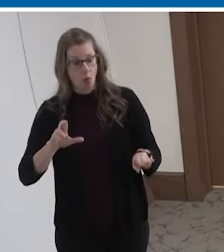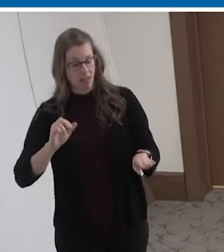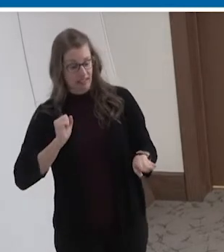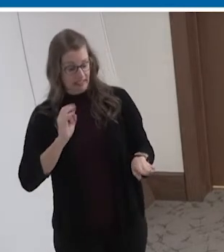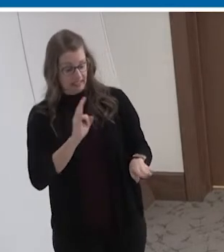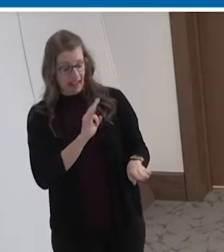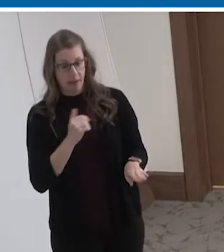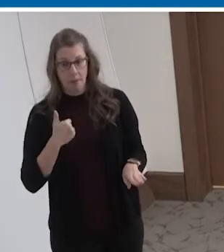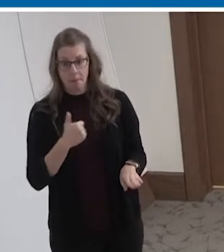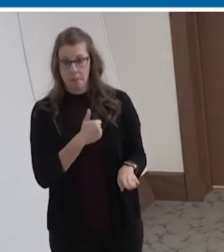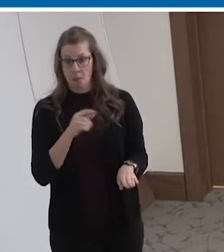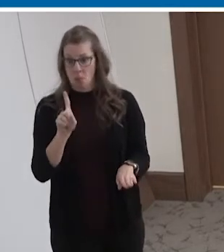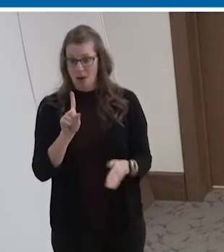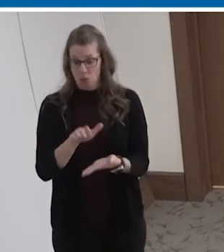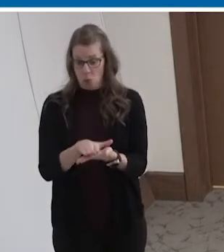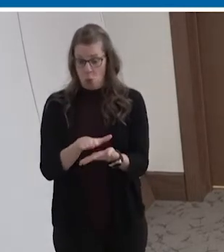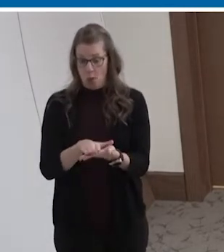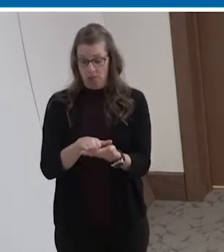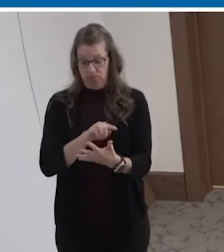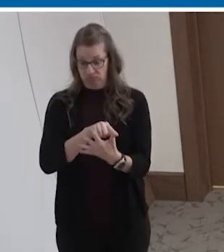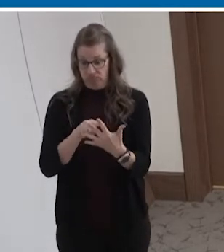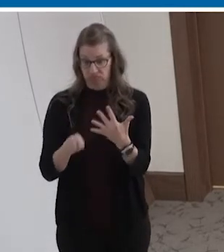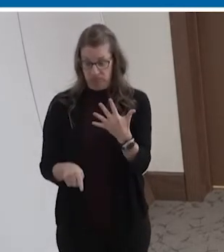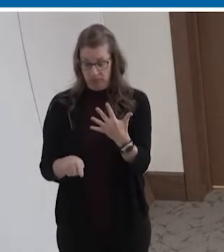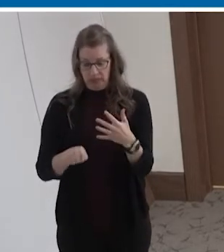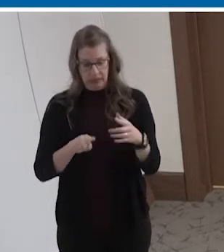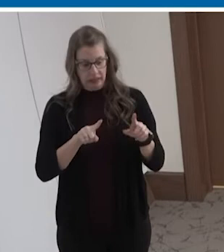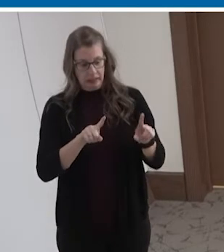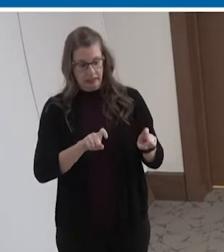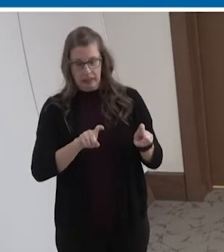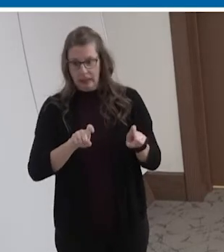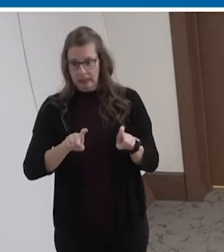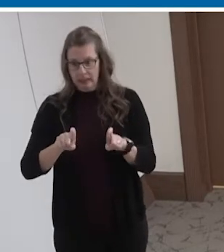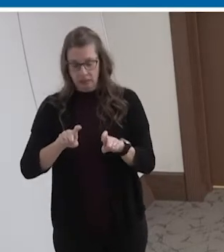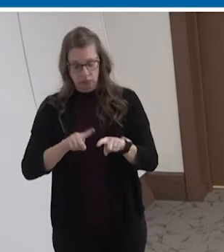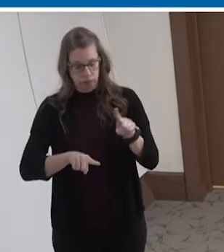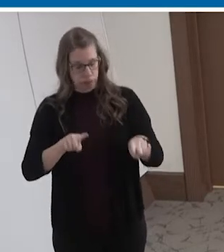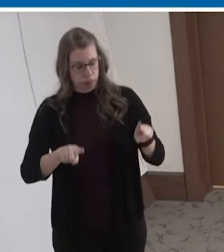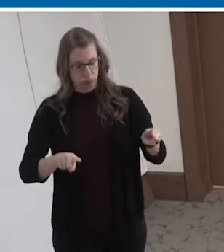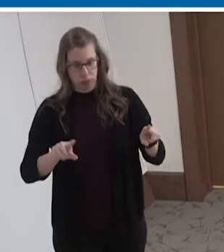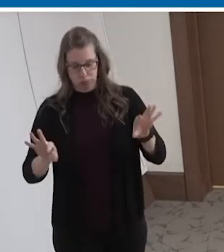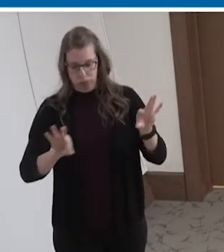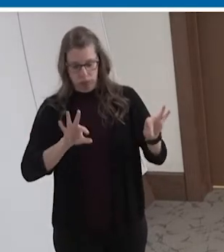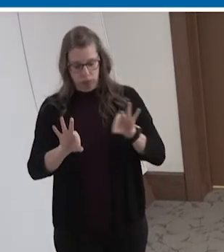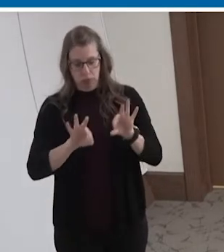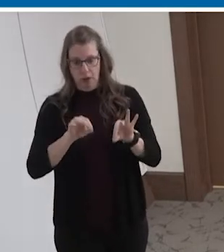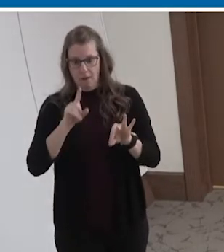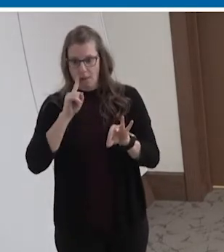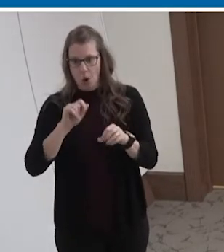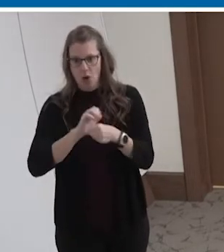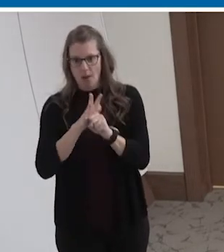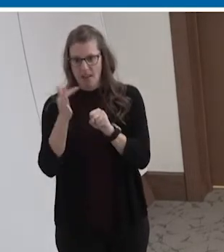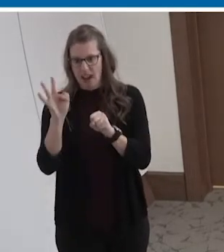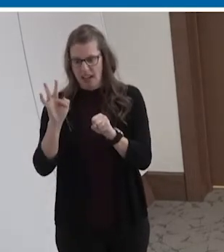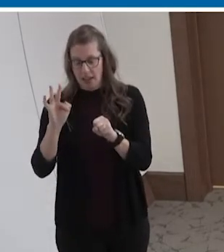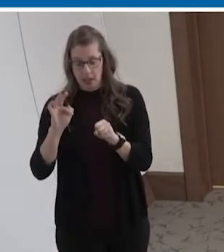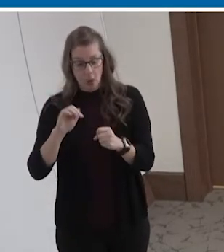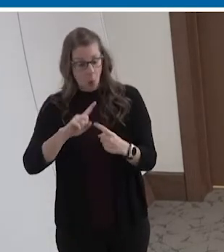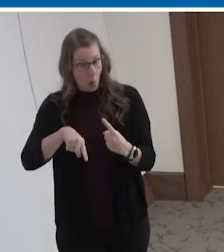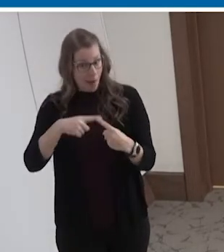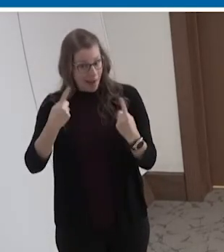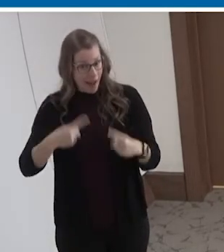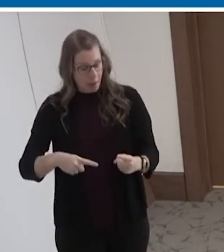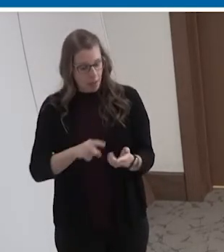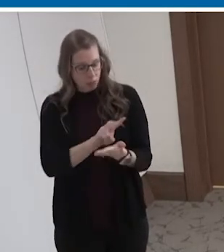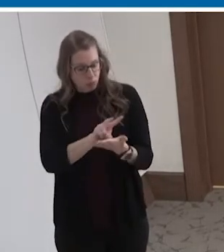at the schools will be tested randomly for COVID-19. Typically, this is once every few weeks to once